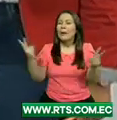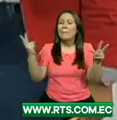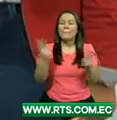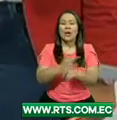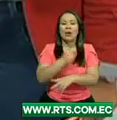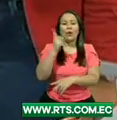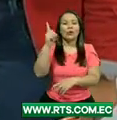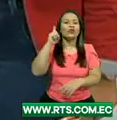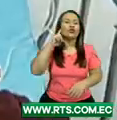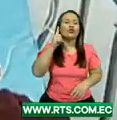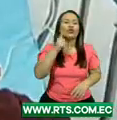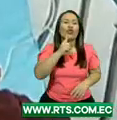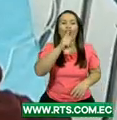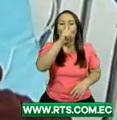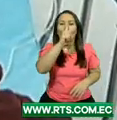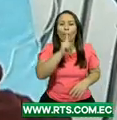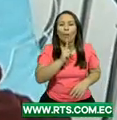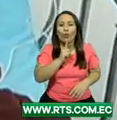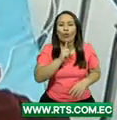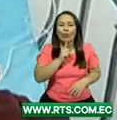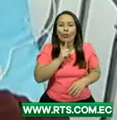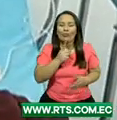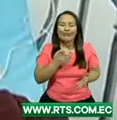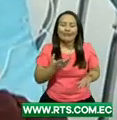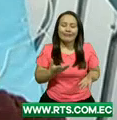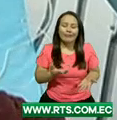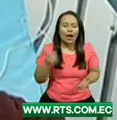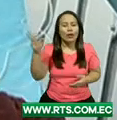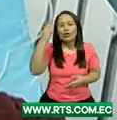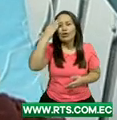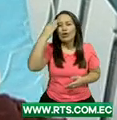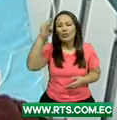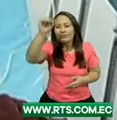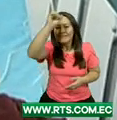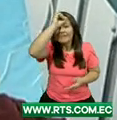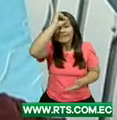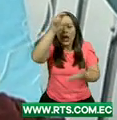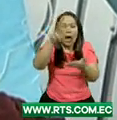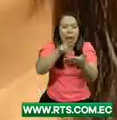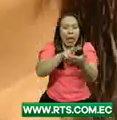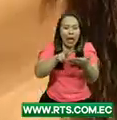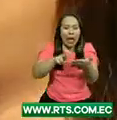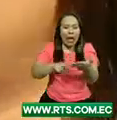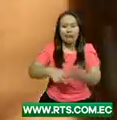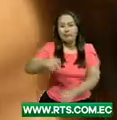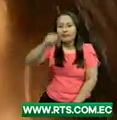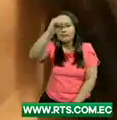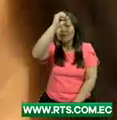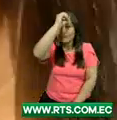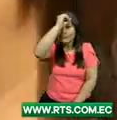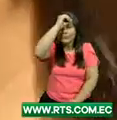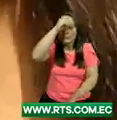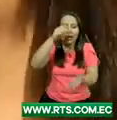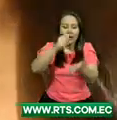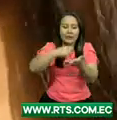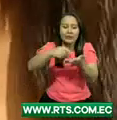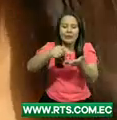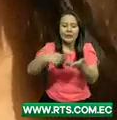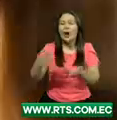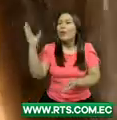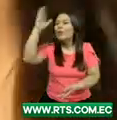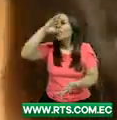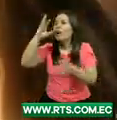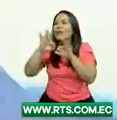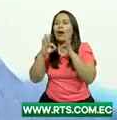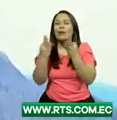la situación es sordomudo aparte de todo no sabe leer ni escribir representantes de esta casa de salud no saben a qué familiar